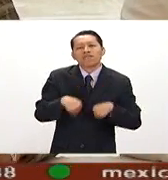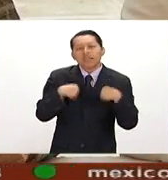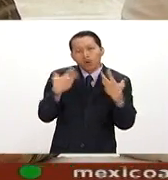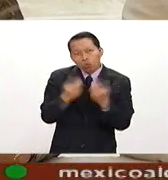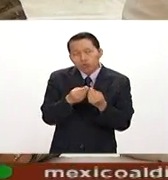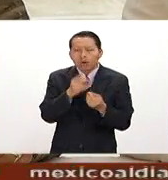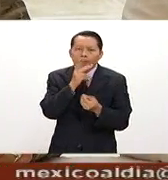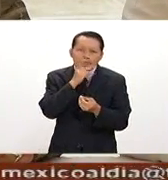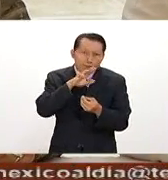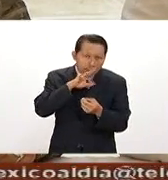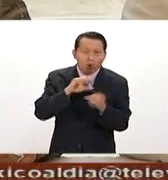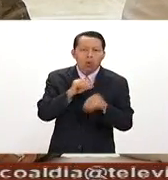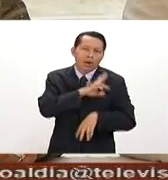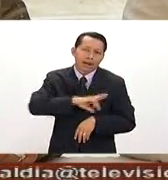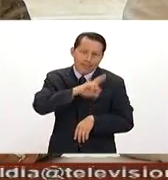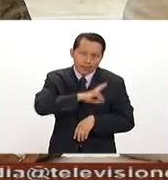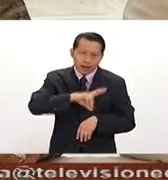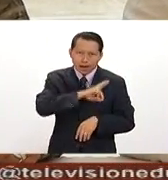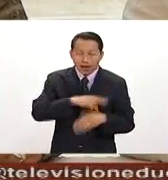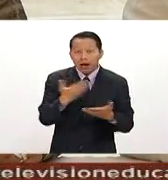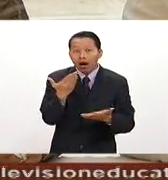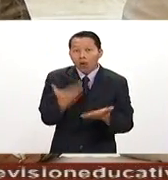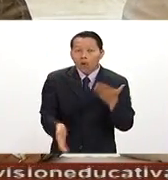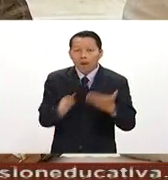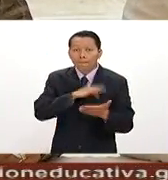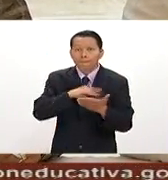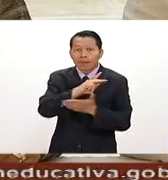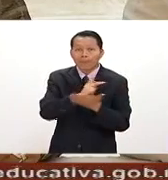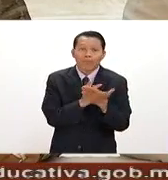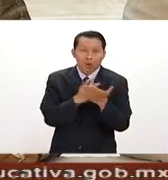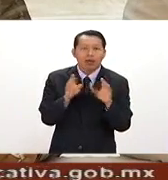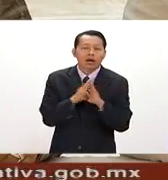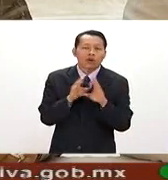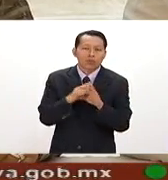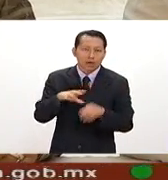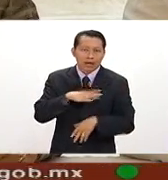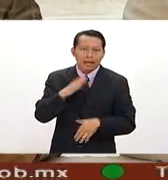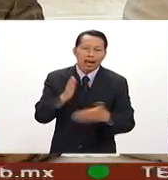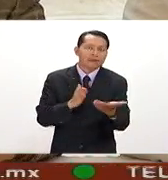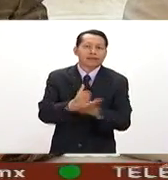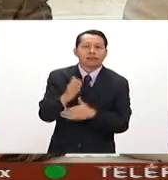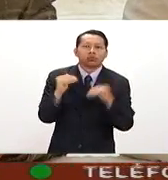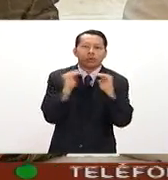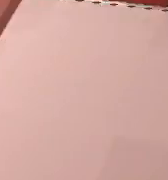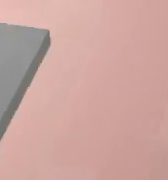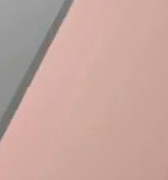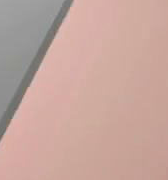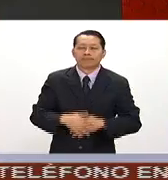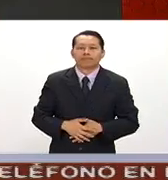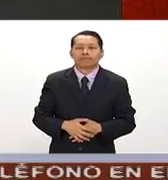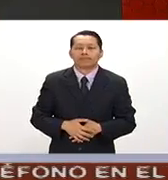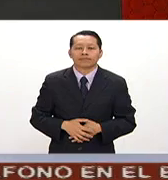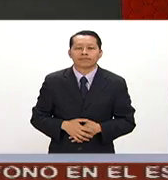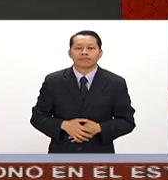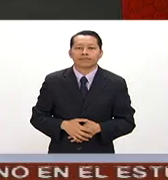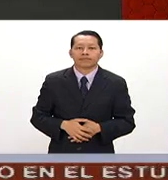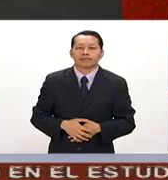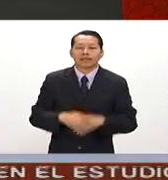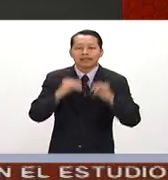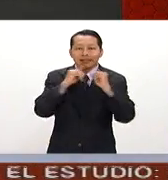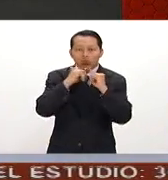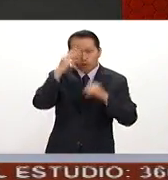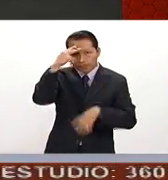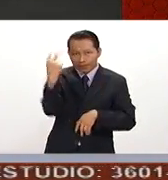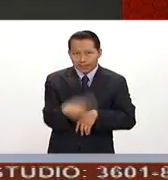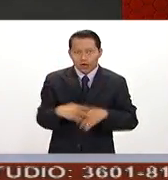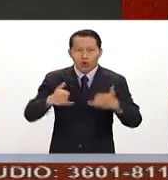padres o rentaban y que hoy con este programa están teniendo acceso a una vivienda. El Instituto